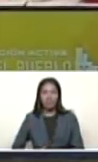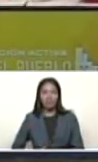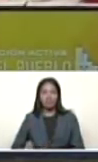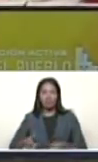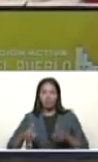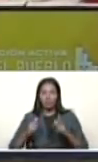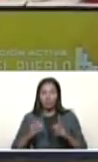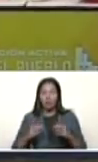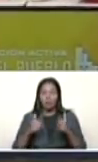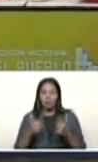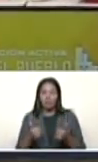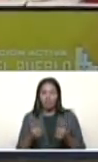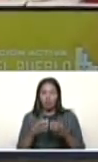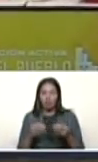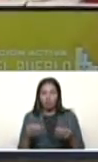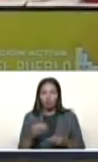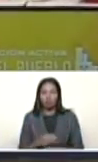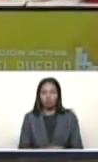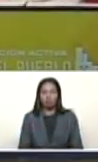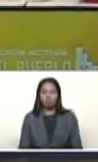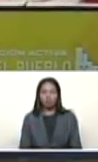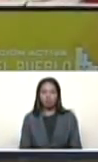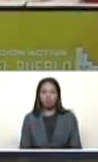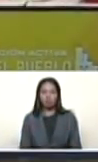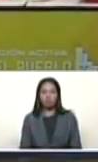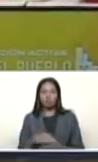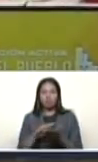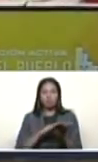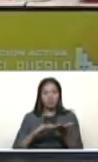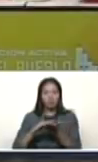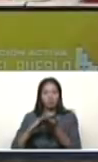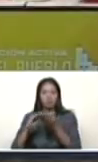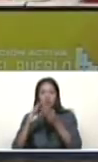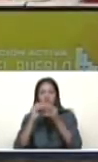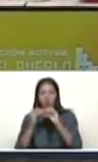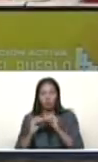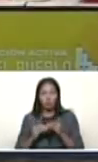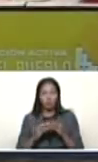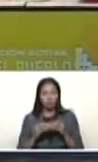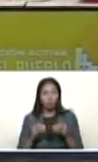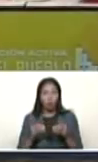Levantando el plan sector por sector de renovación. Claro que hace falta